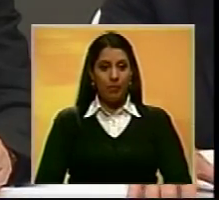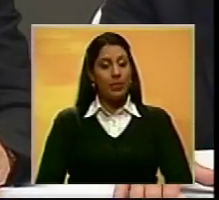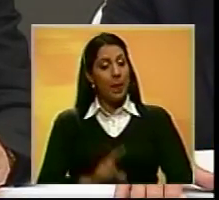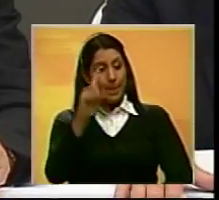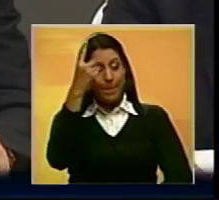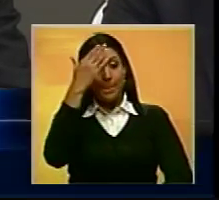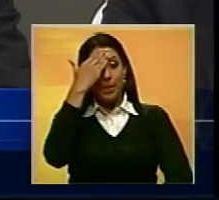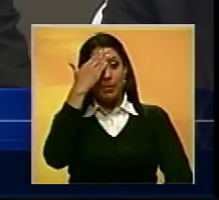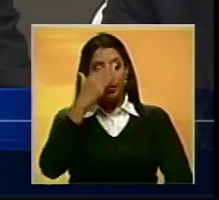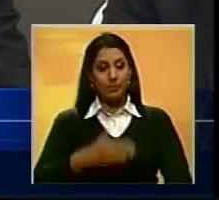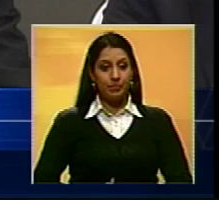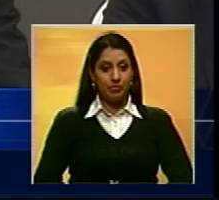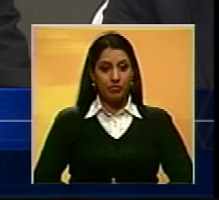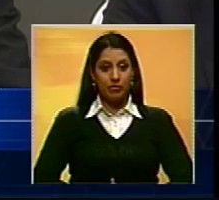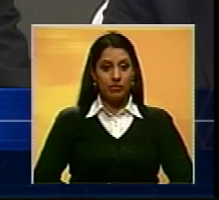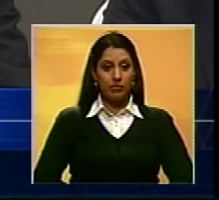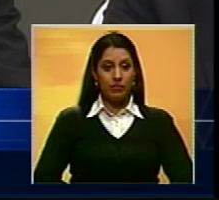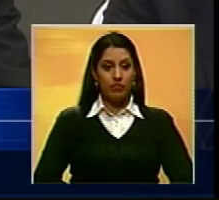Primero,